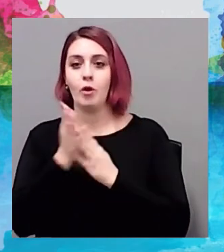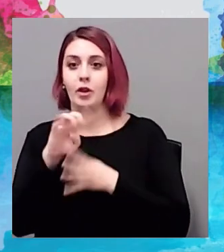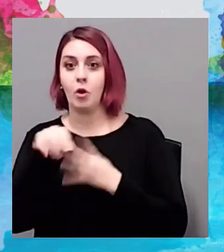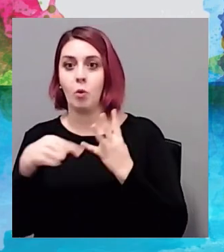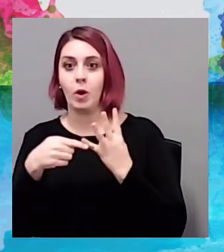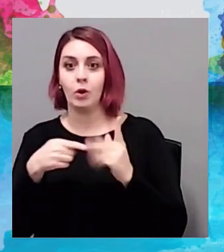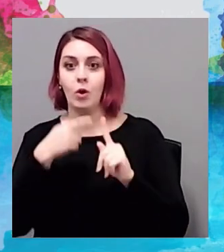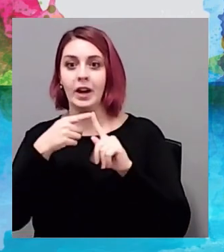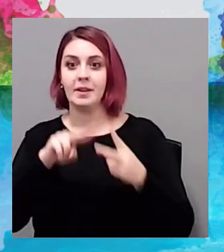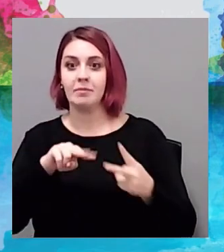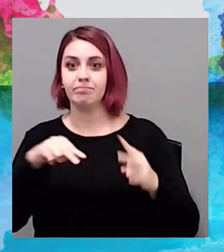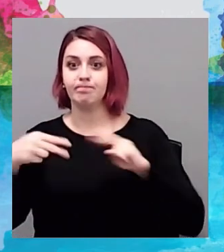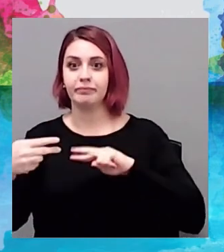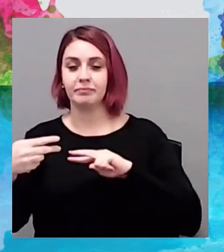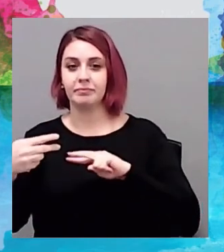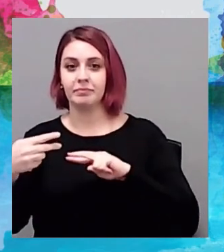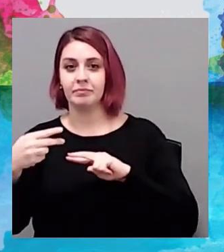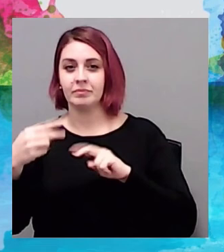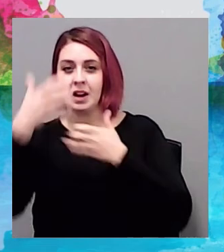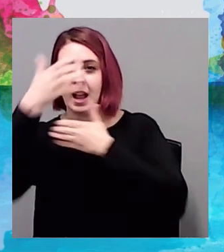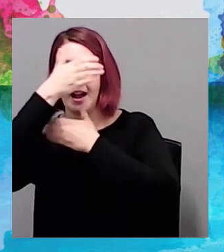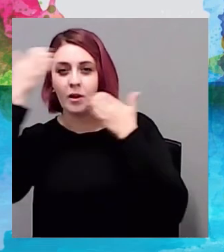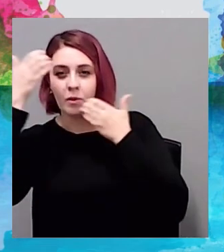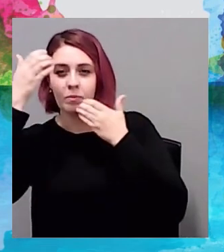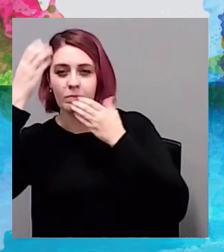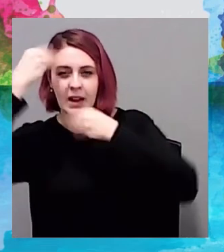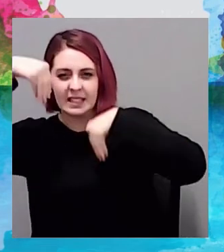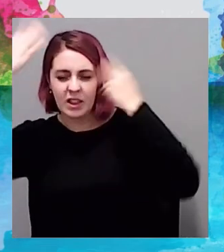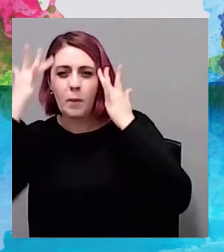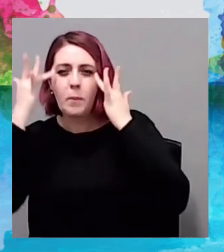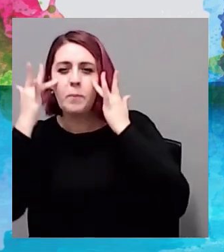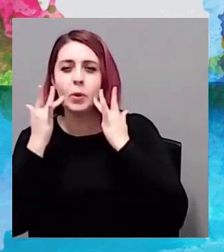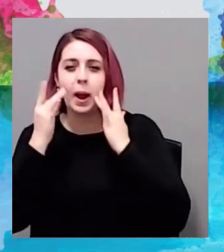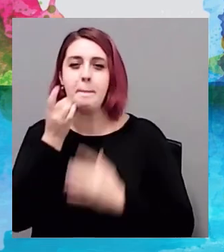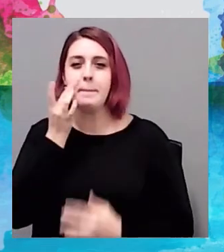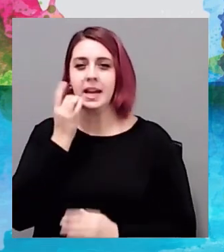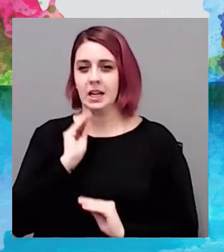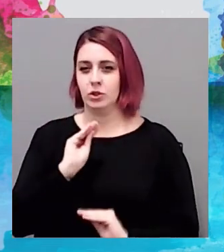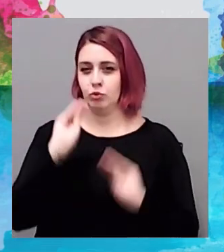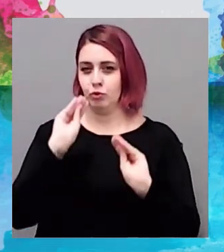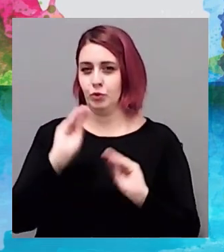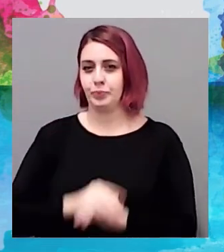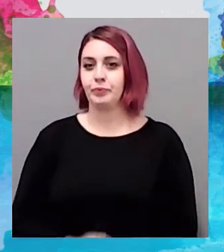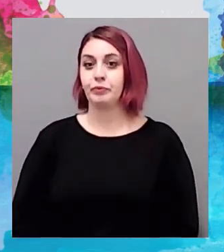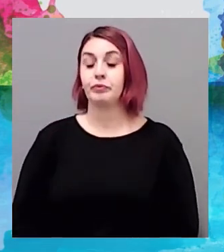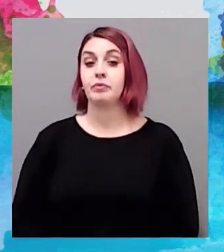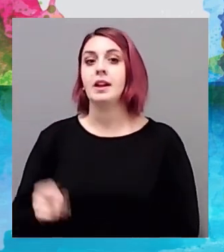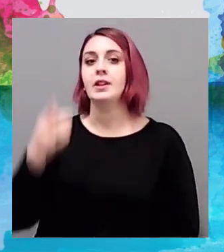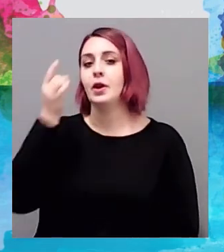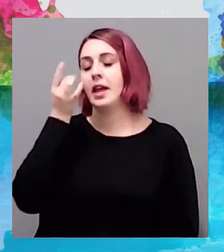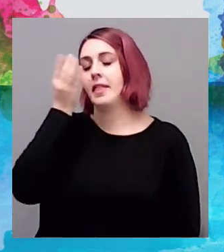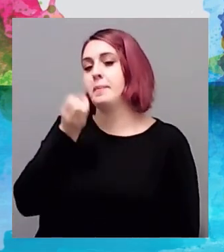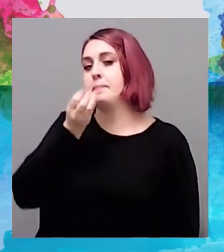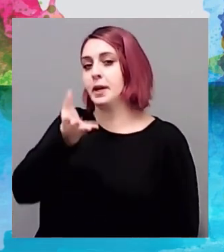traducir ese cubismo, esa abstracción tan pura de Picasso. Bueno, ahí dejo una idea para hacerlo, pero hay muchísimas